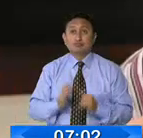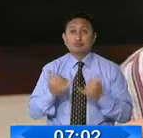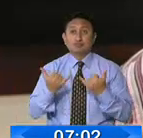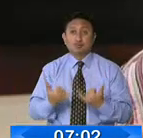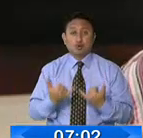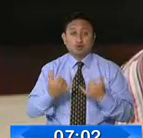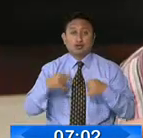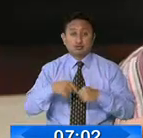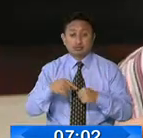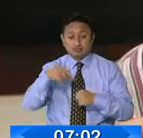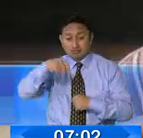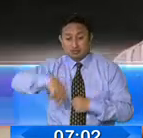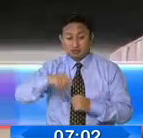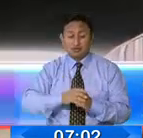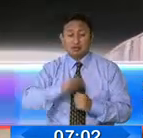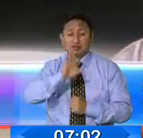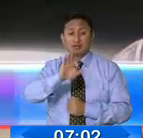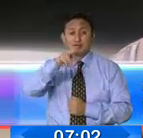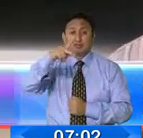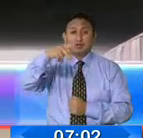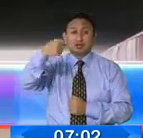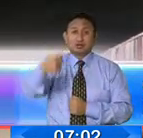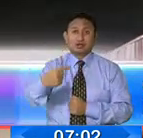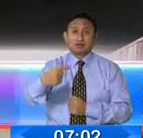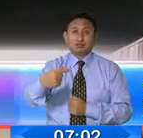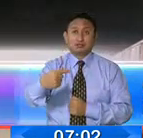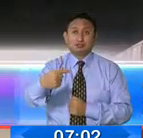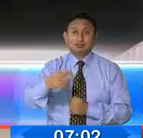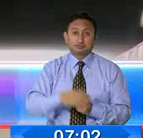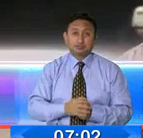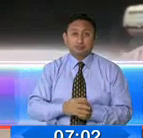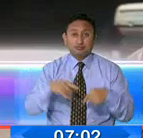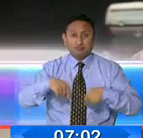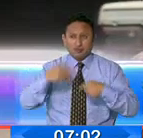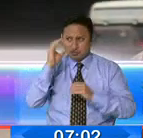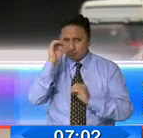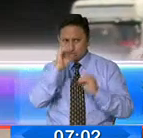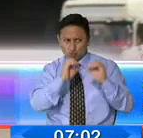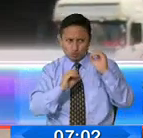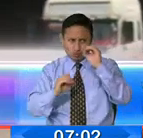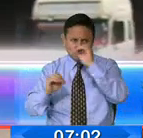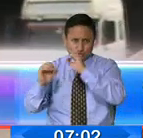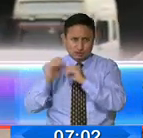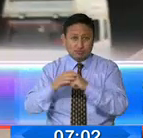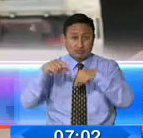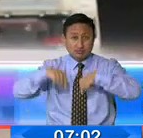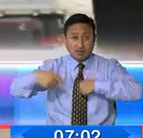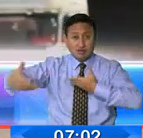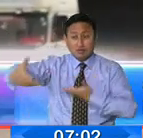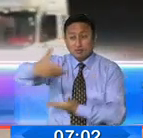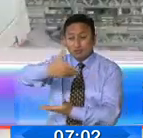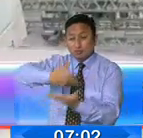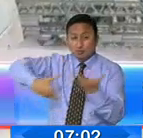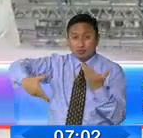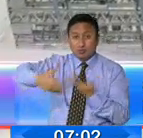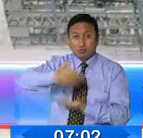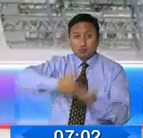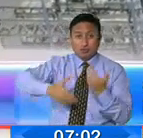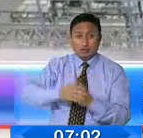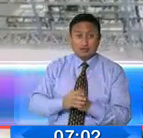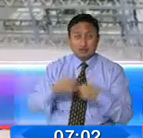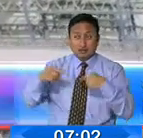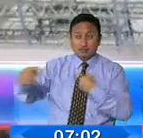día en el puerto de TPG estamos observando ese intercambio, ese flujo de